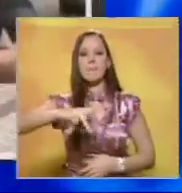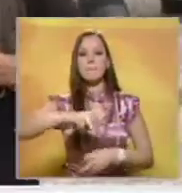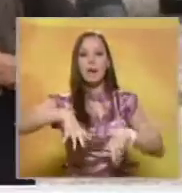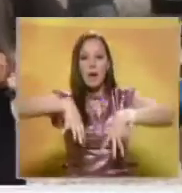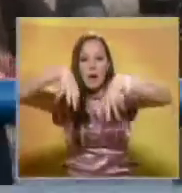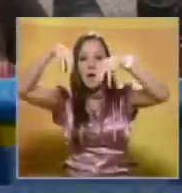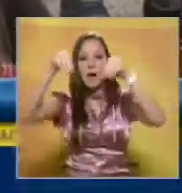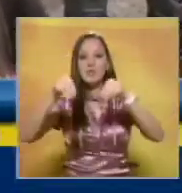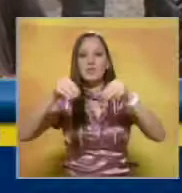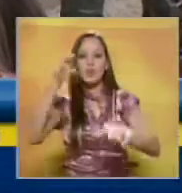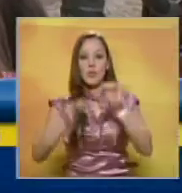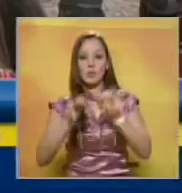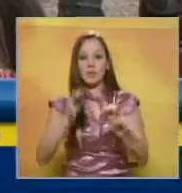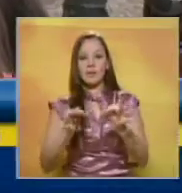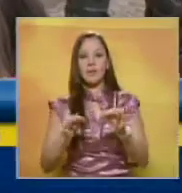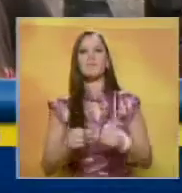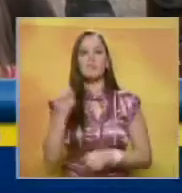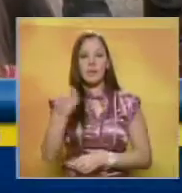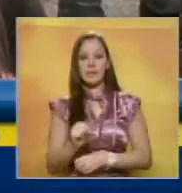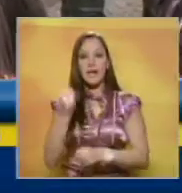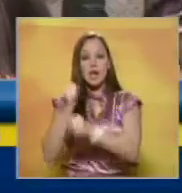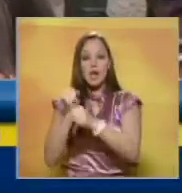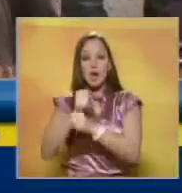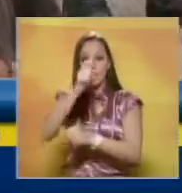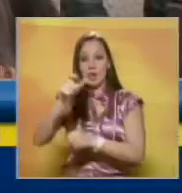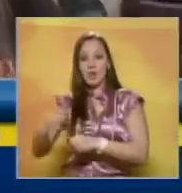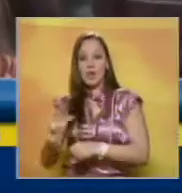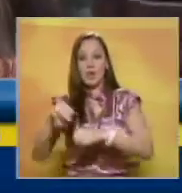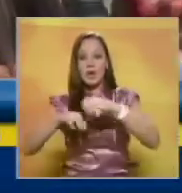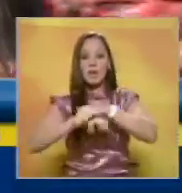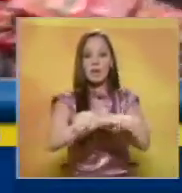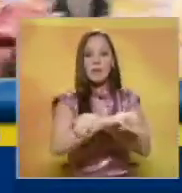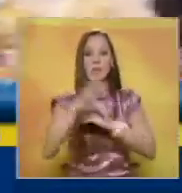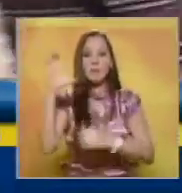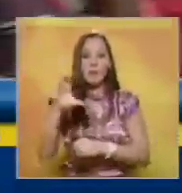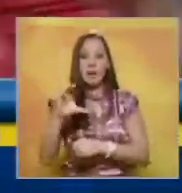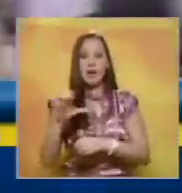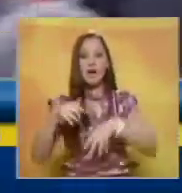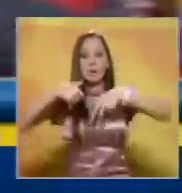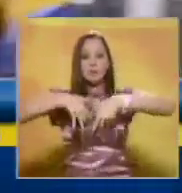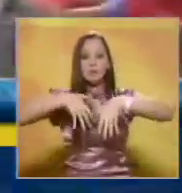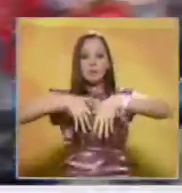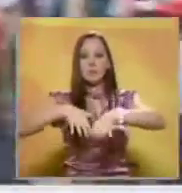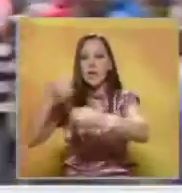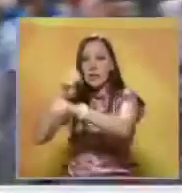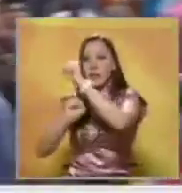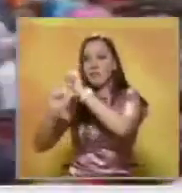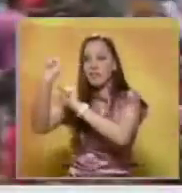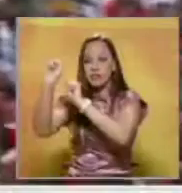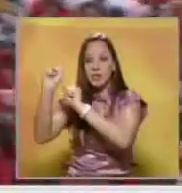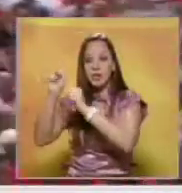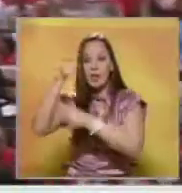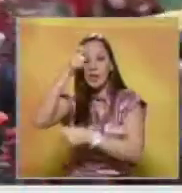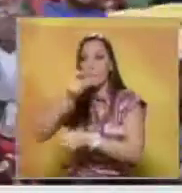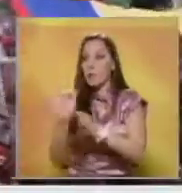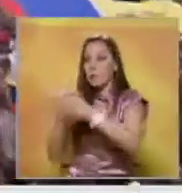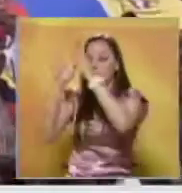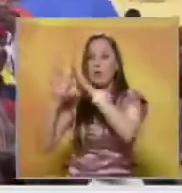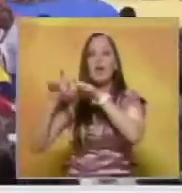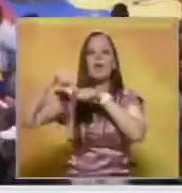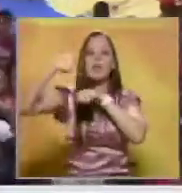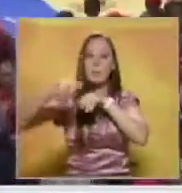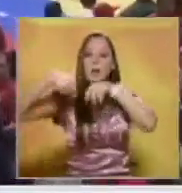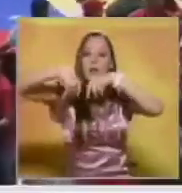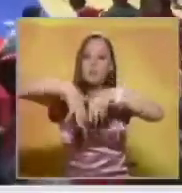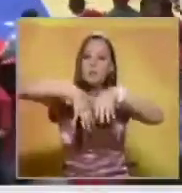buenas tardes. Trabajadores del Metro de Caracas se movilizan hoy desde la Defensoría del Pueblo hasta el Tribunal Supremo de Justicia en